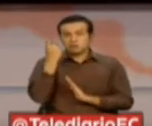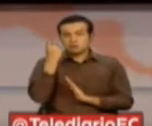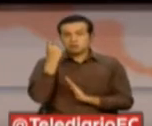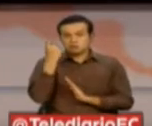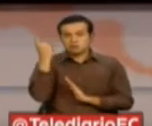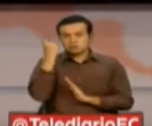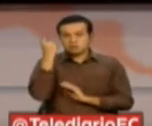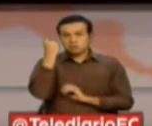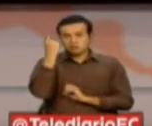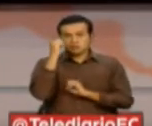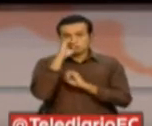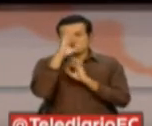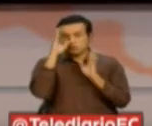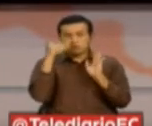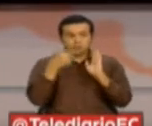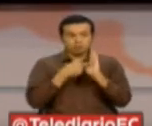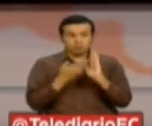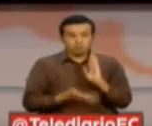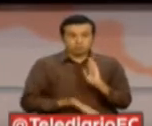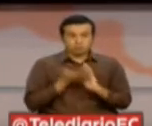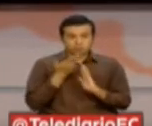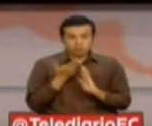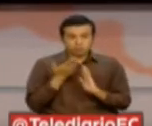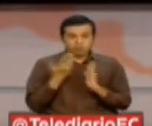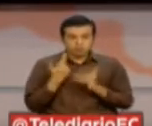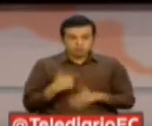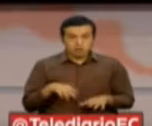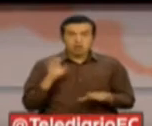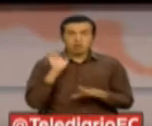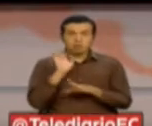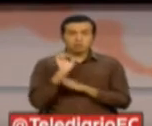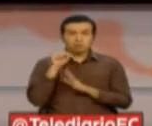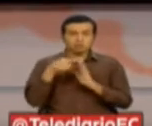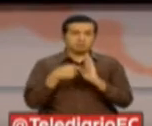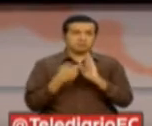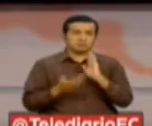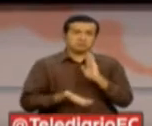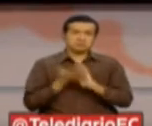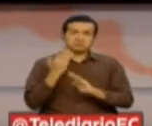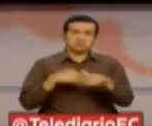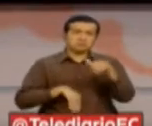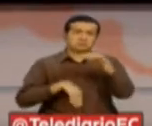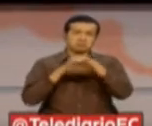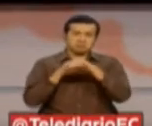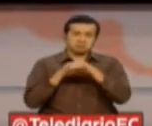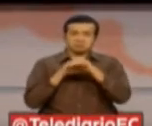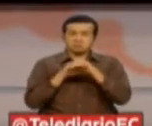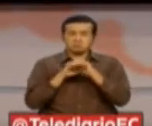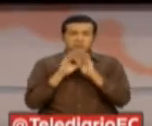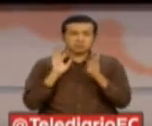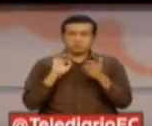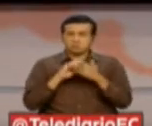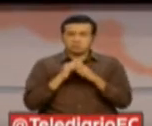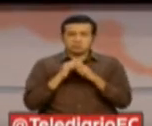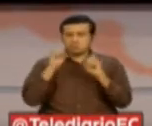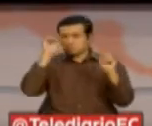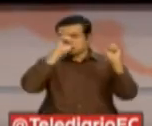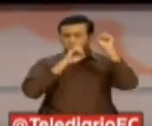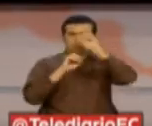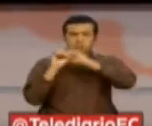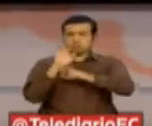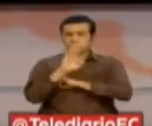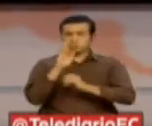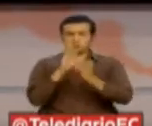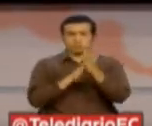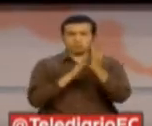trata solamente de una subida de aranceles porque esto ecuador lo puede hacer al techo máximo digamos no tendría ninguna observación de parte de